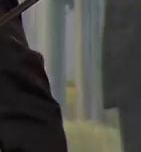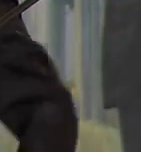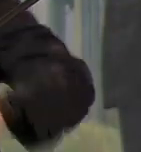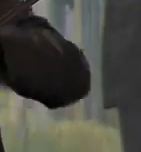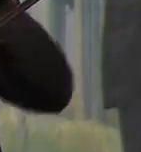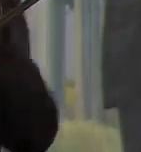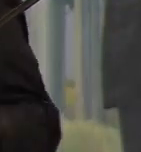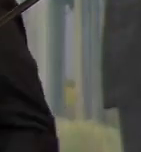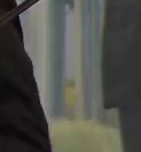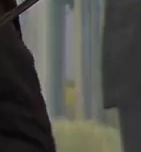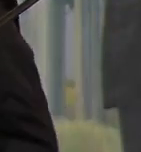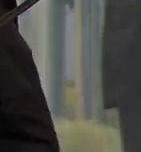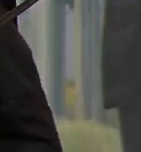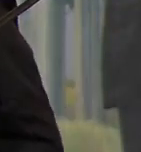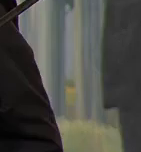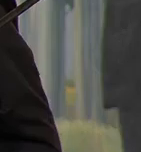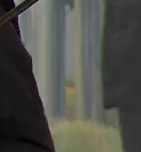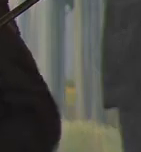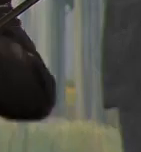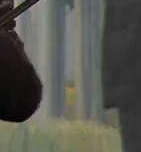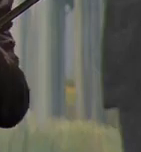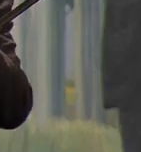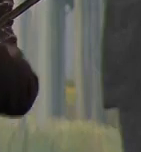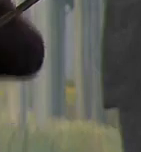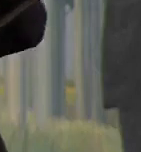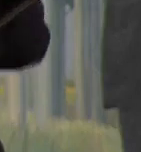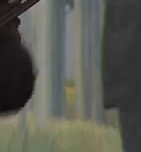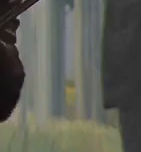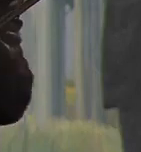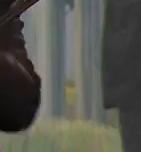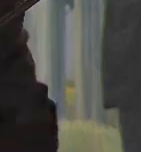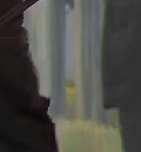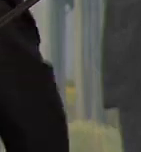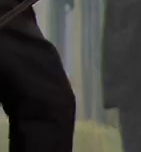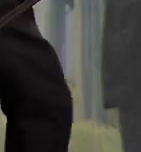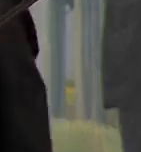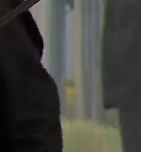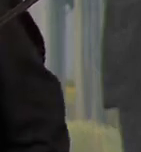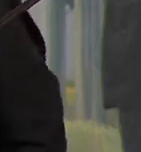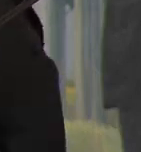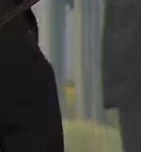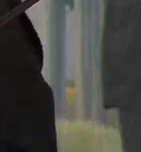a pesar del otoño, patria o muerte,